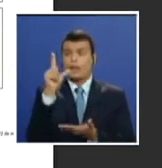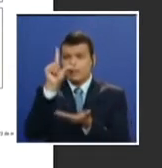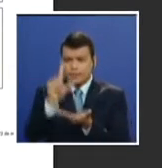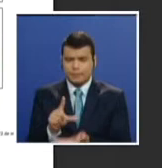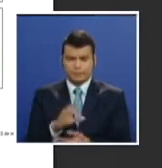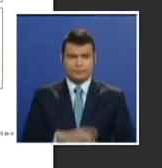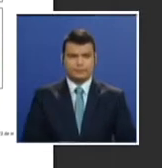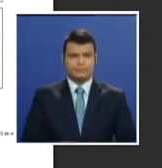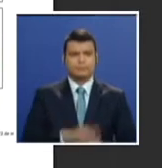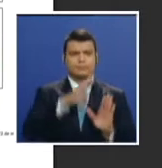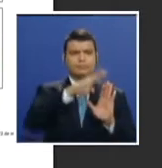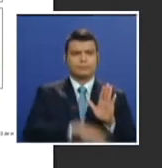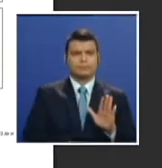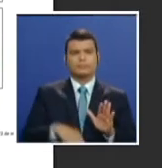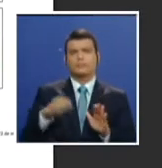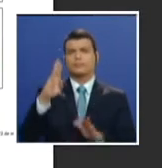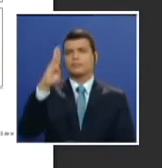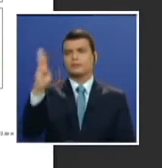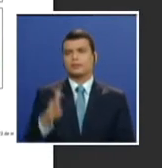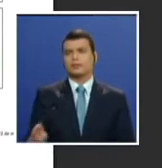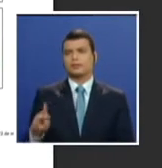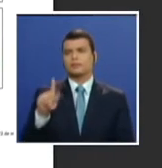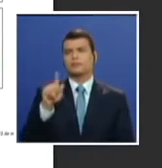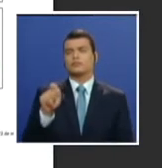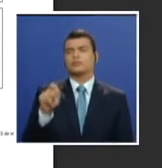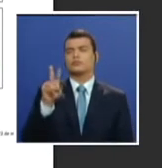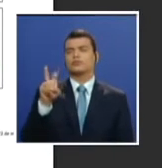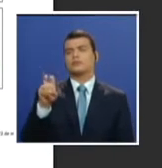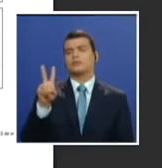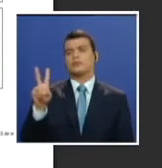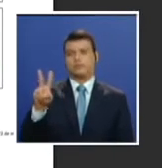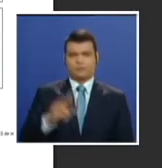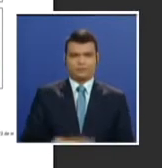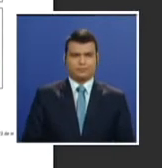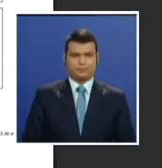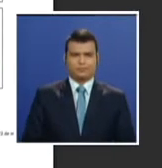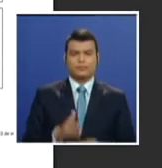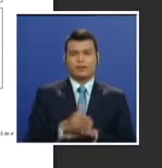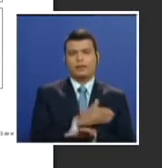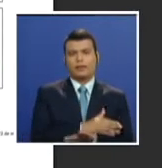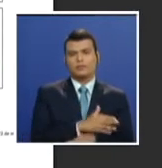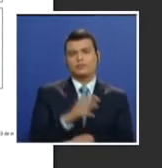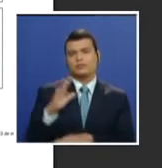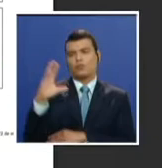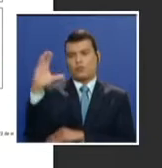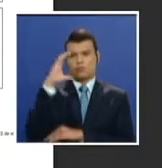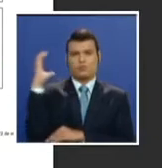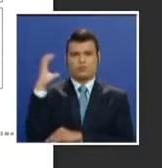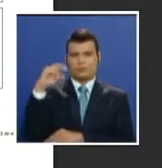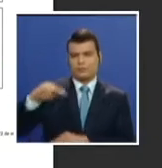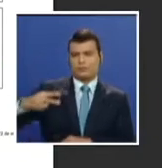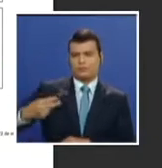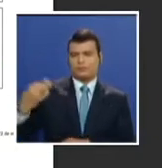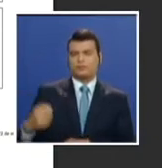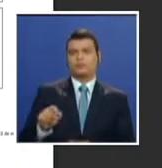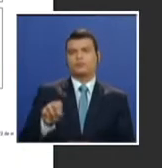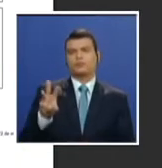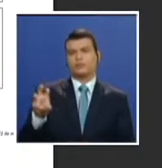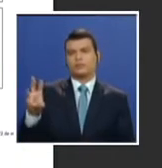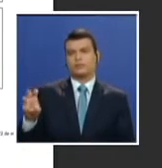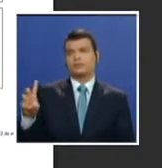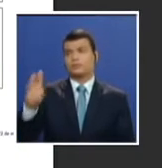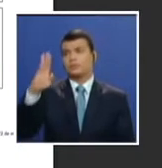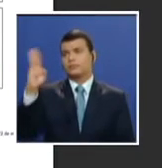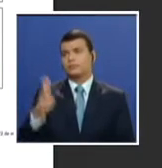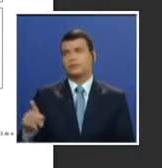luego el más barato es brasil con punto 72 antecede a brasil-colombia con punto 88 pero es que brasil